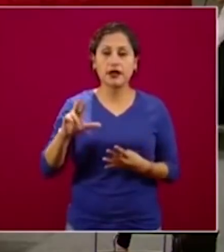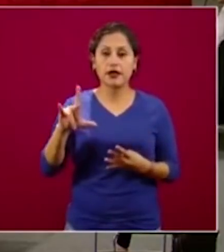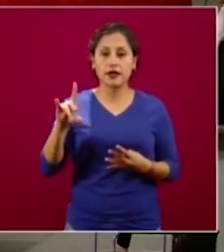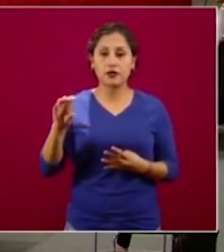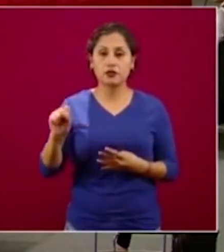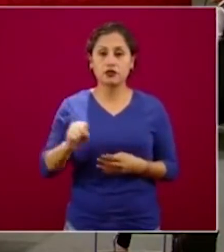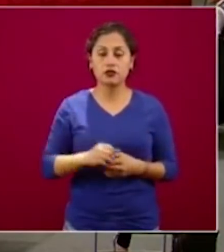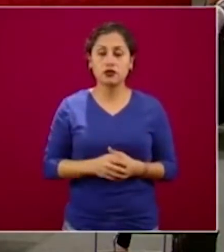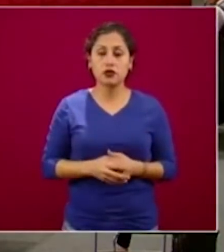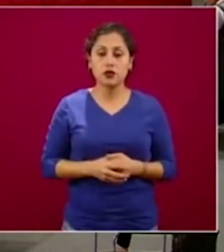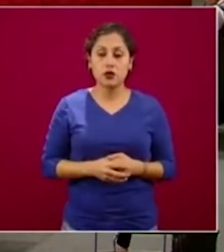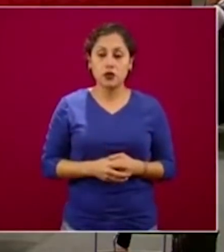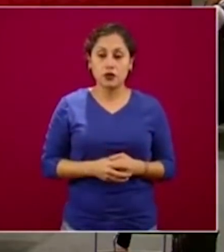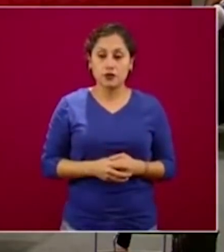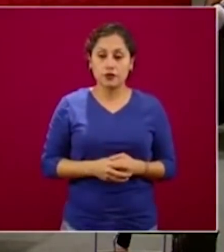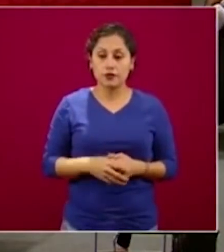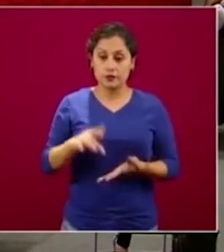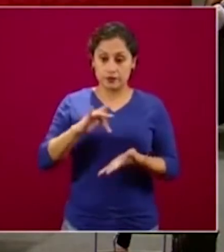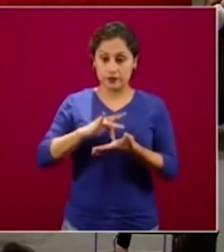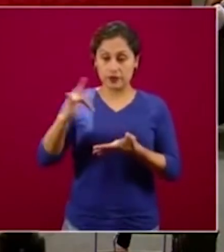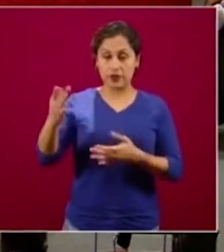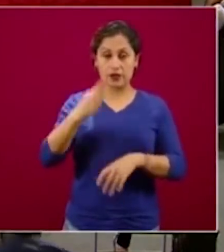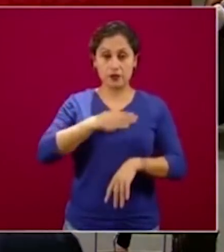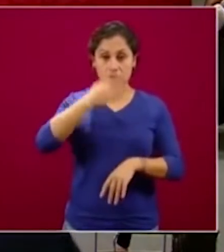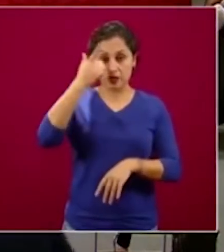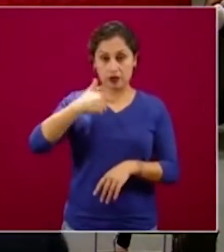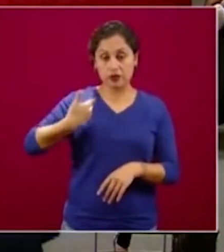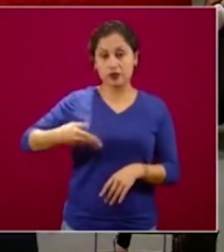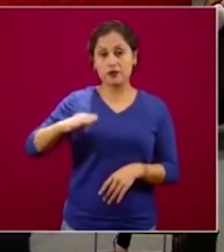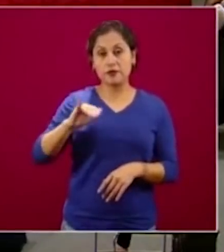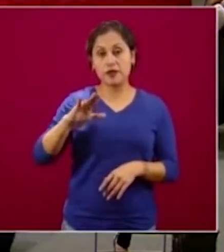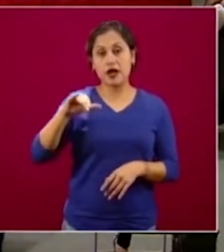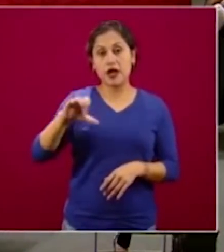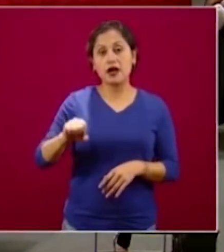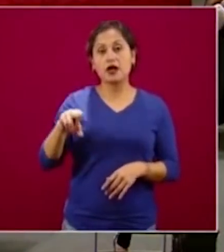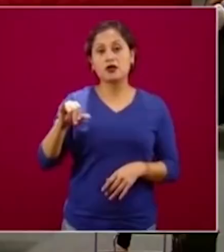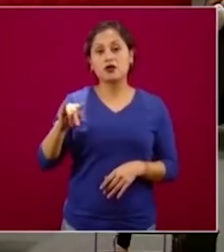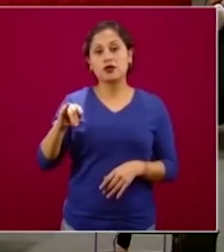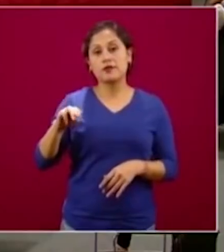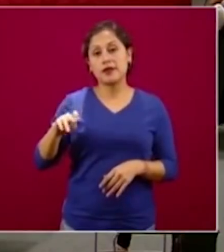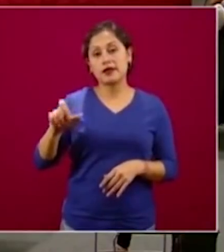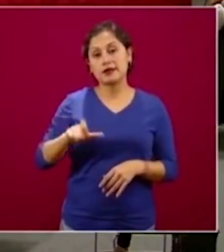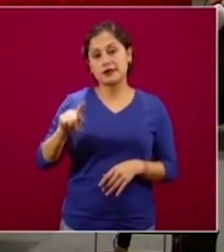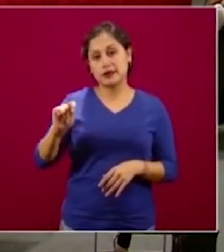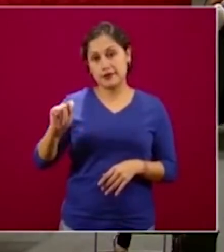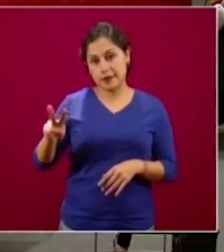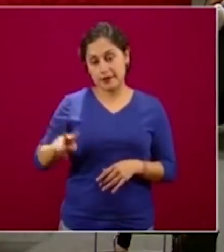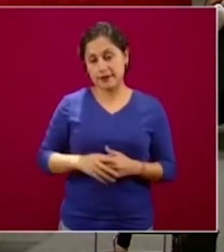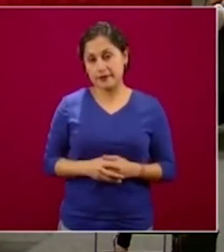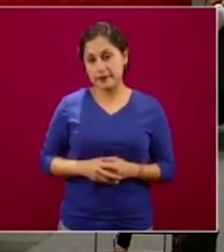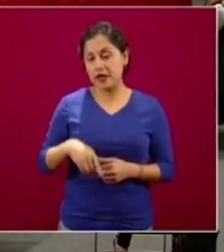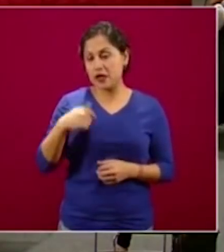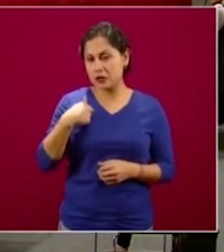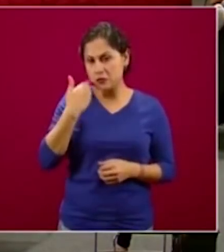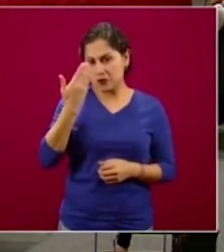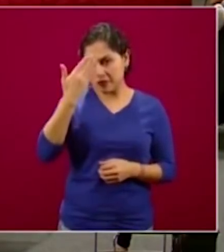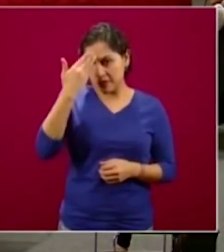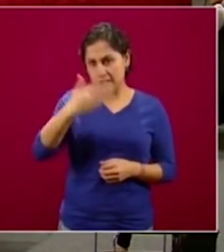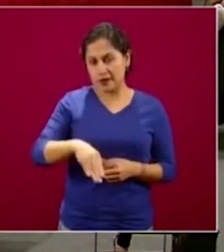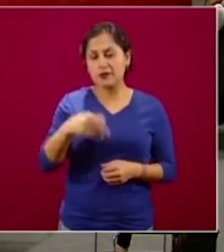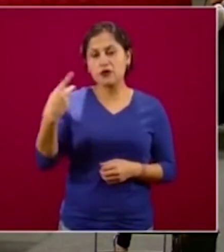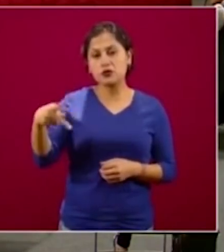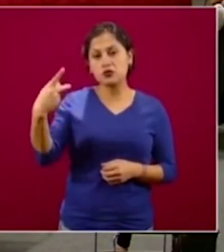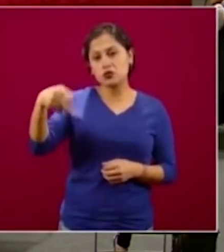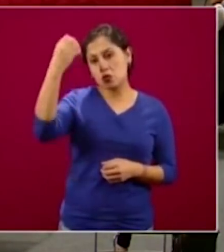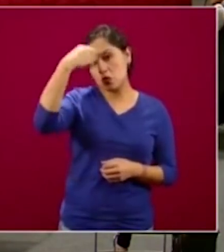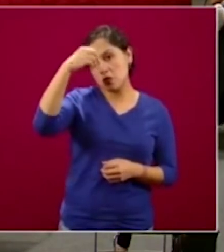usted. Muchas gracias, buenas noches. Bianca Aguirre de Notimex TV. Doctor, saber, pues, ¿cuál es su opinión